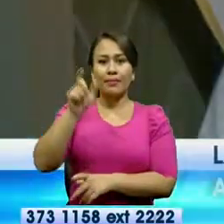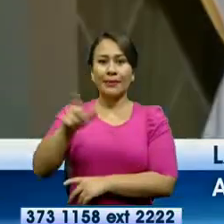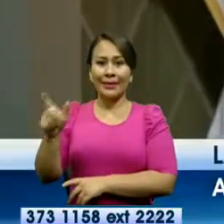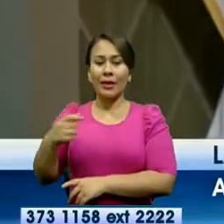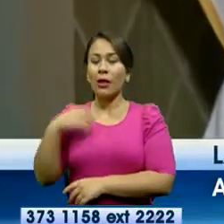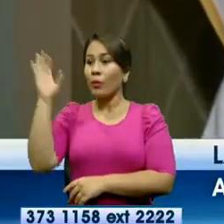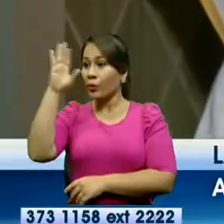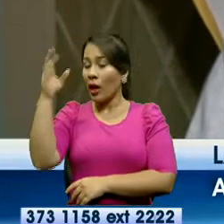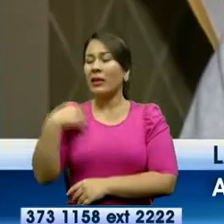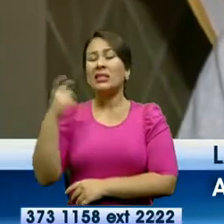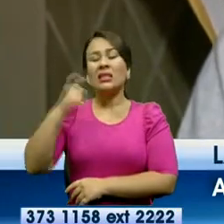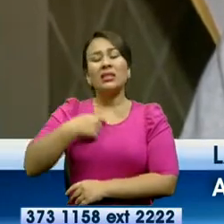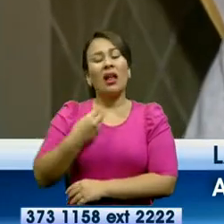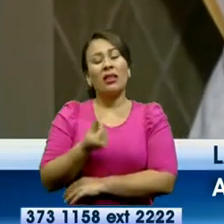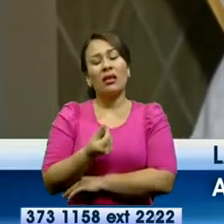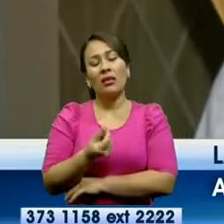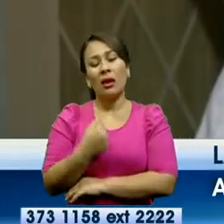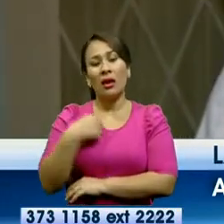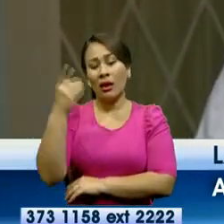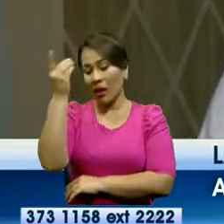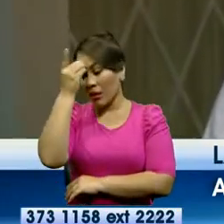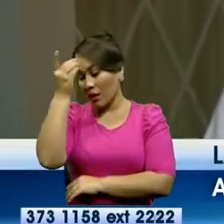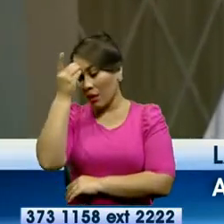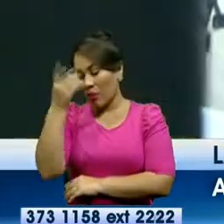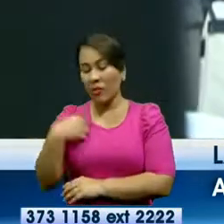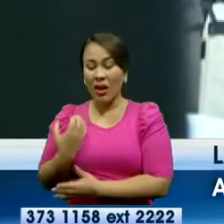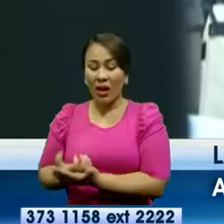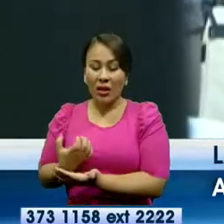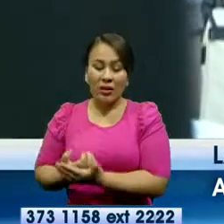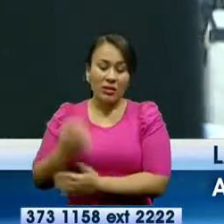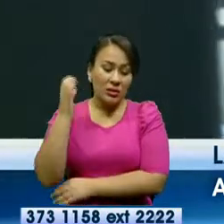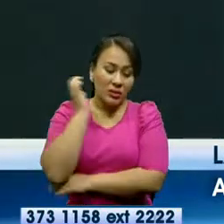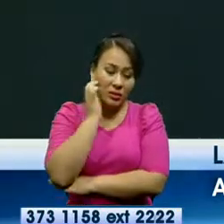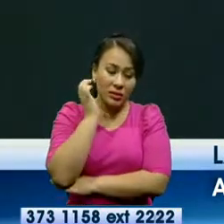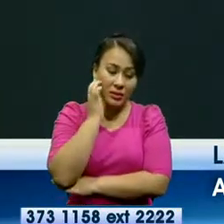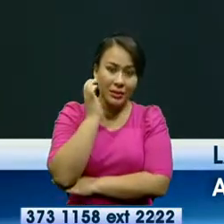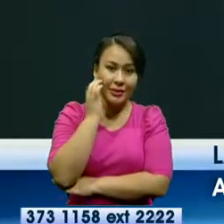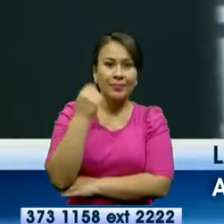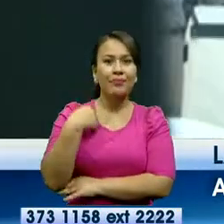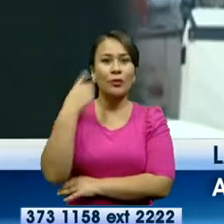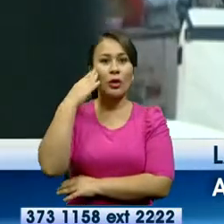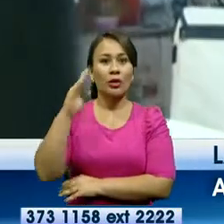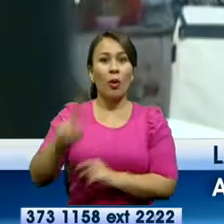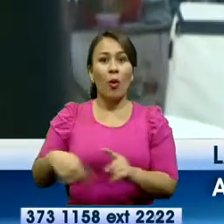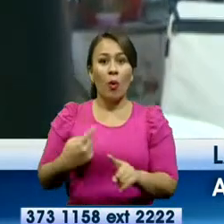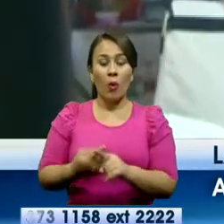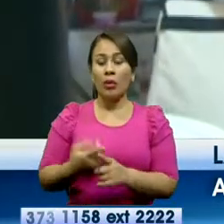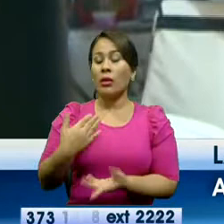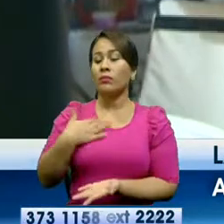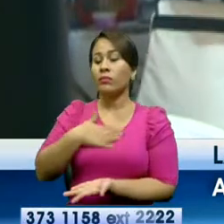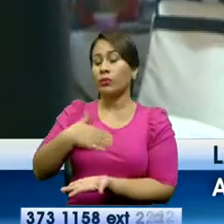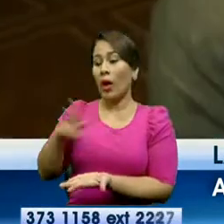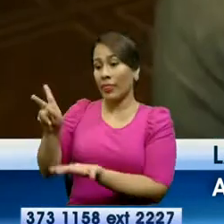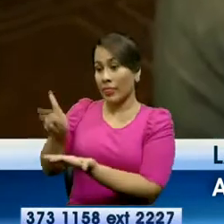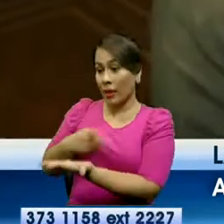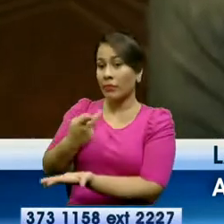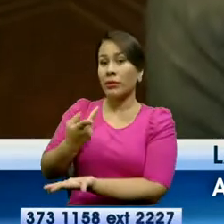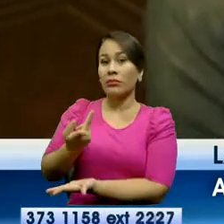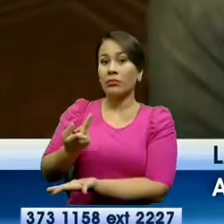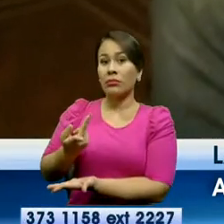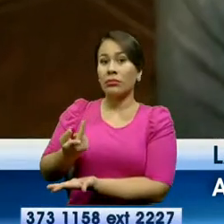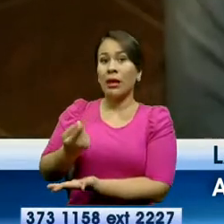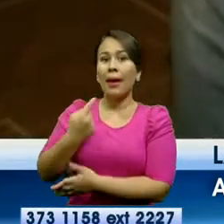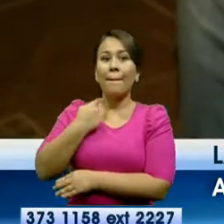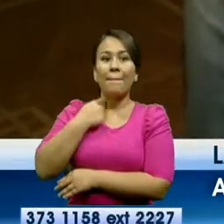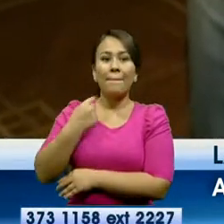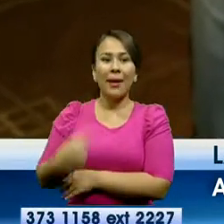buscaban obtener dinero para salir del apuro económico, pero lo que no sabían era que cuando les pedían depositar el encaje, iban a